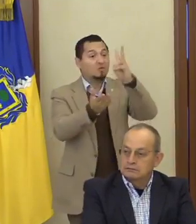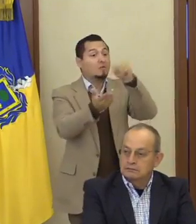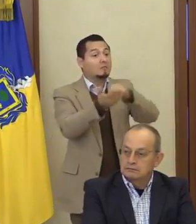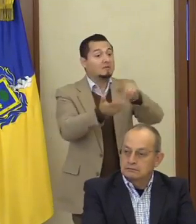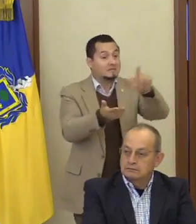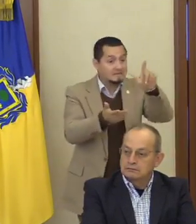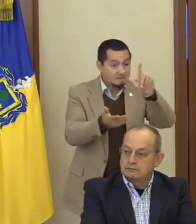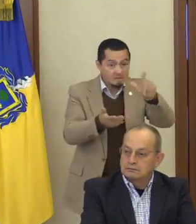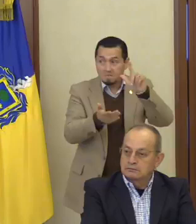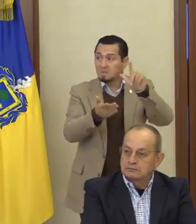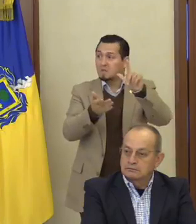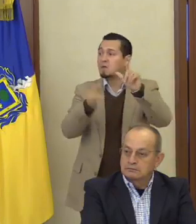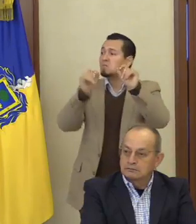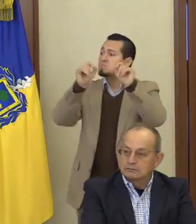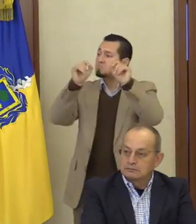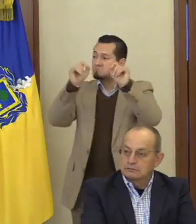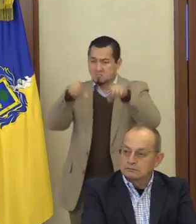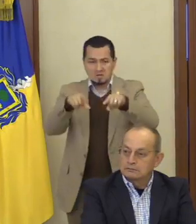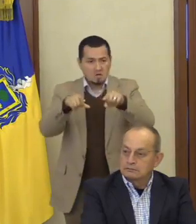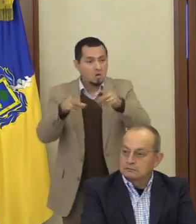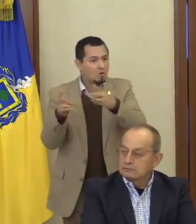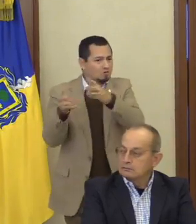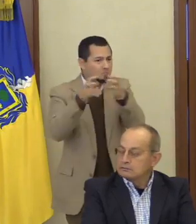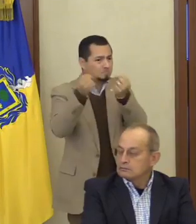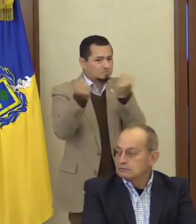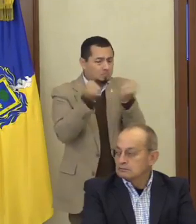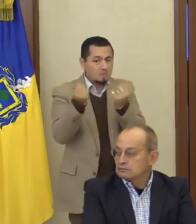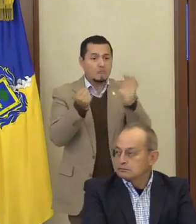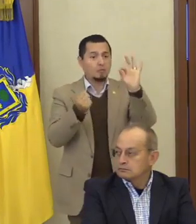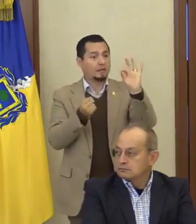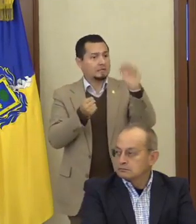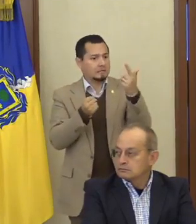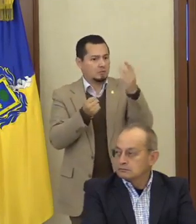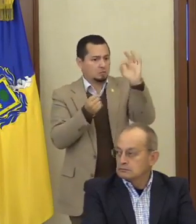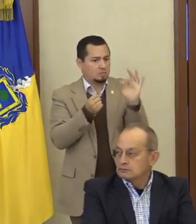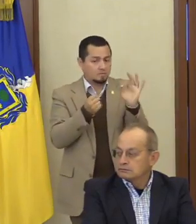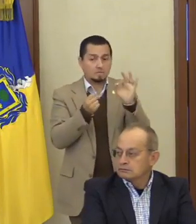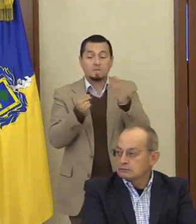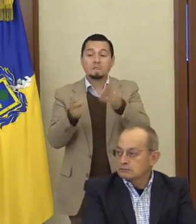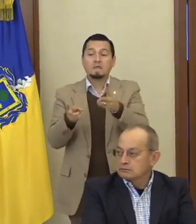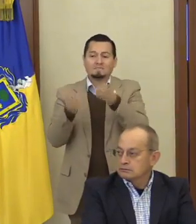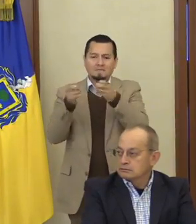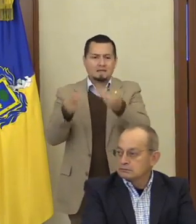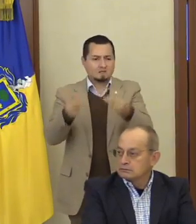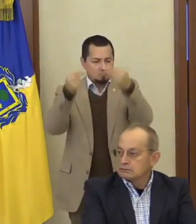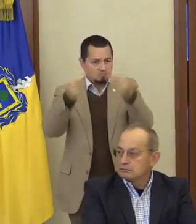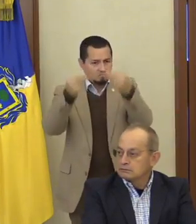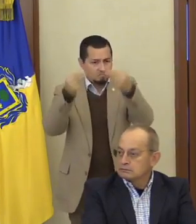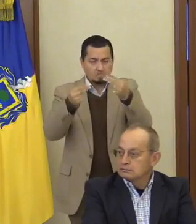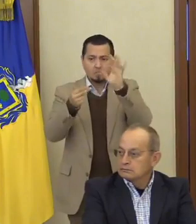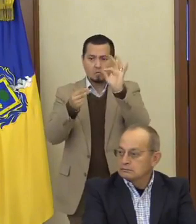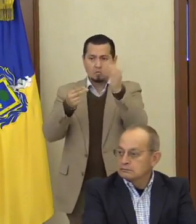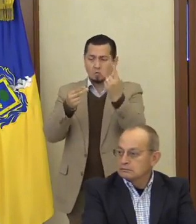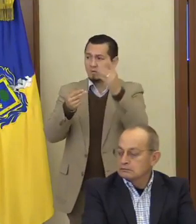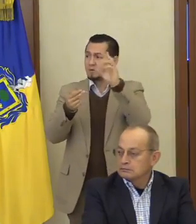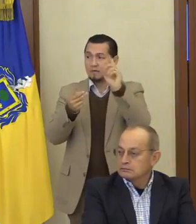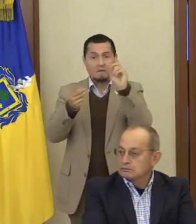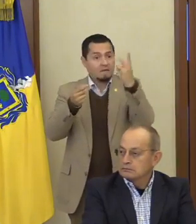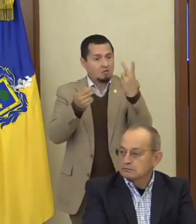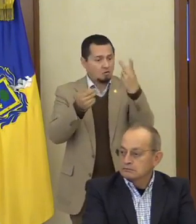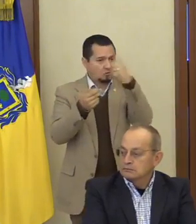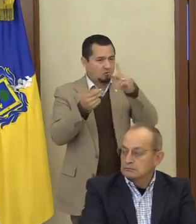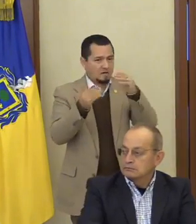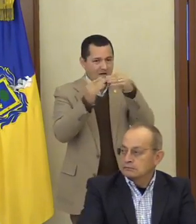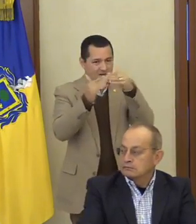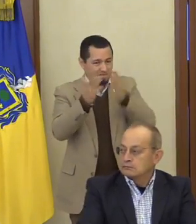2017, las cifras son estas: robo a vehículos solo el 47%, en robo a negocios el 31%, robo a casa habitación 32%